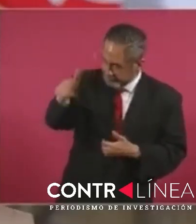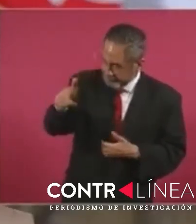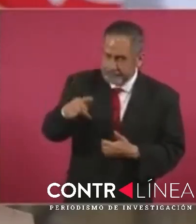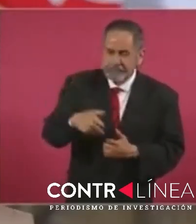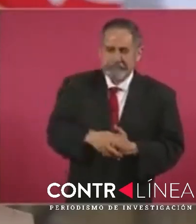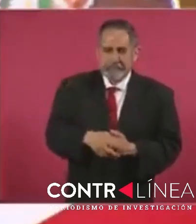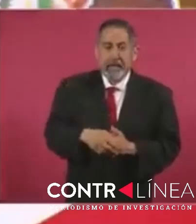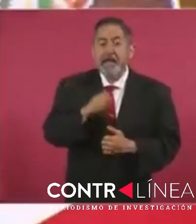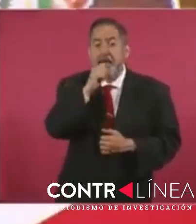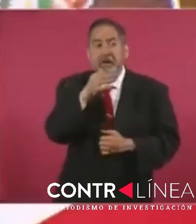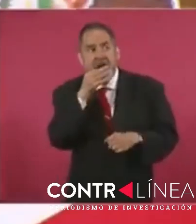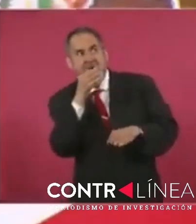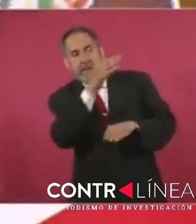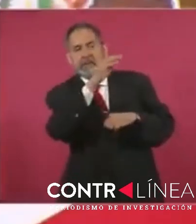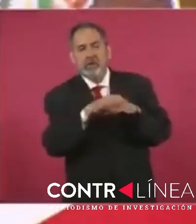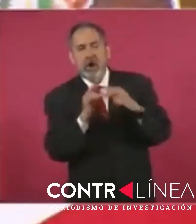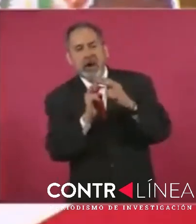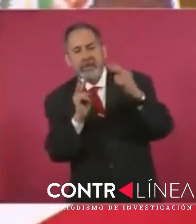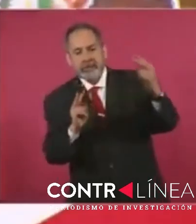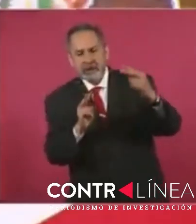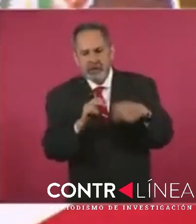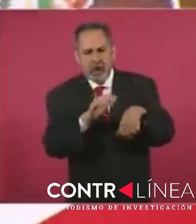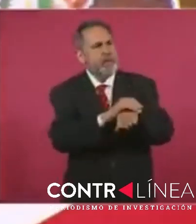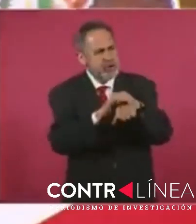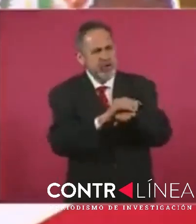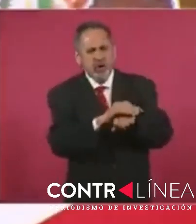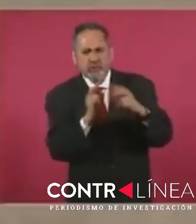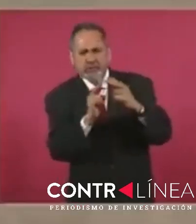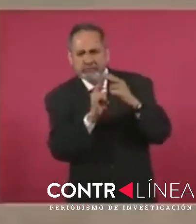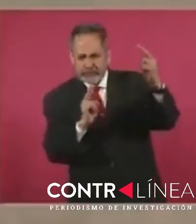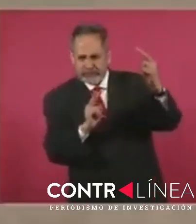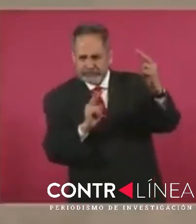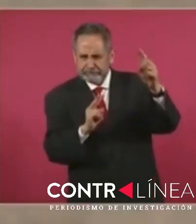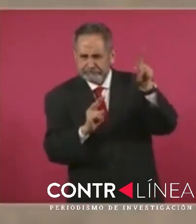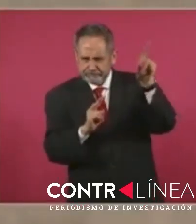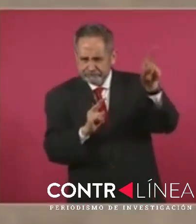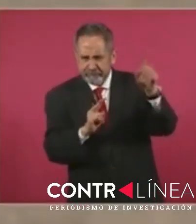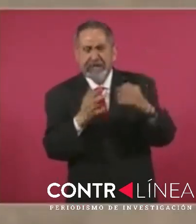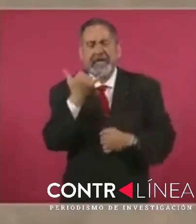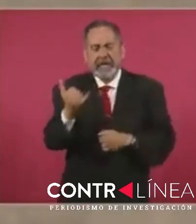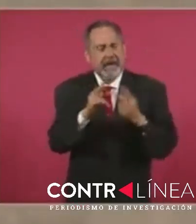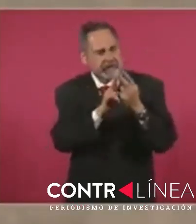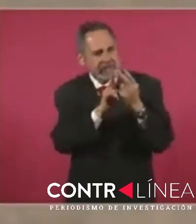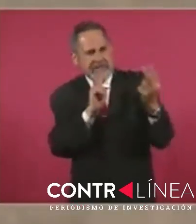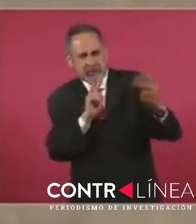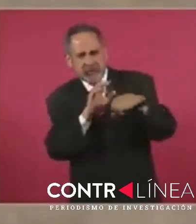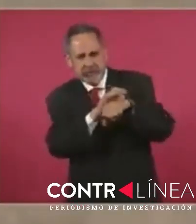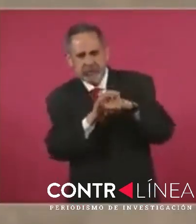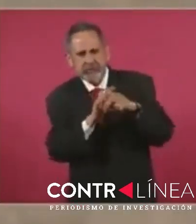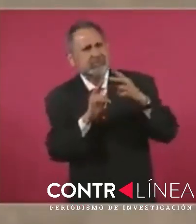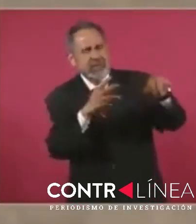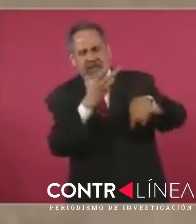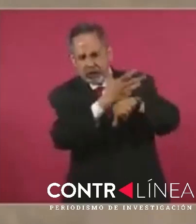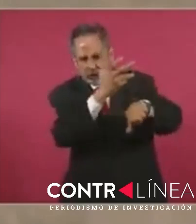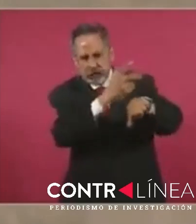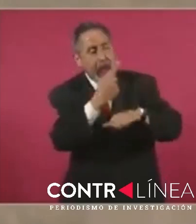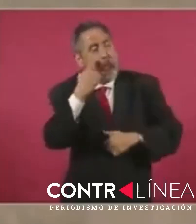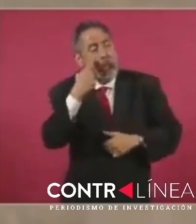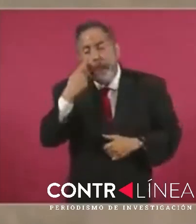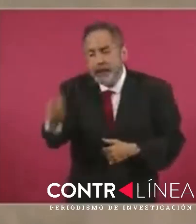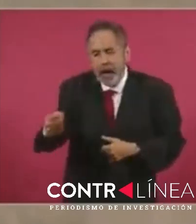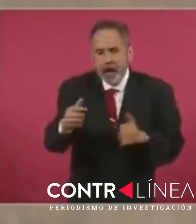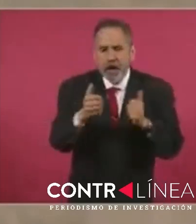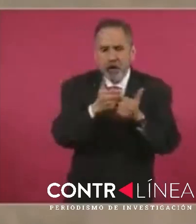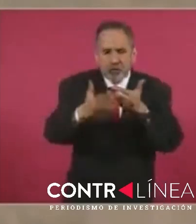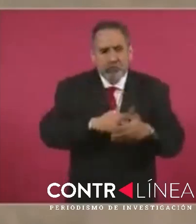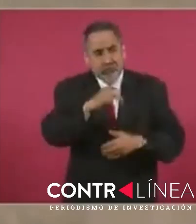nuestros vecinos, amigos y vecinos de Estados Unidos. Lo digo